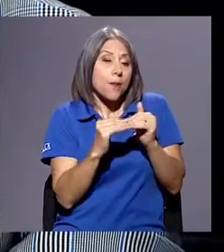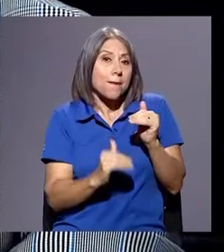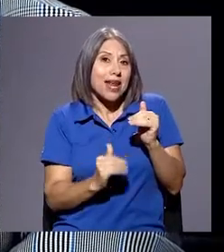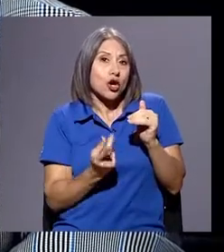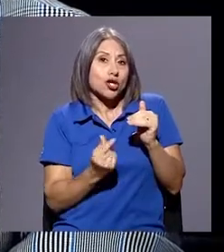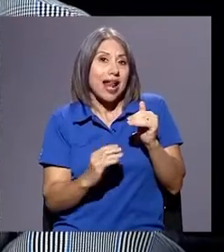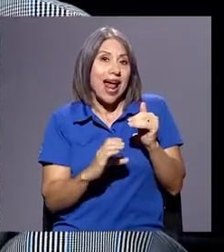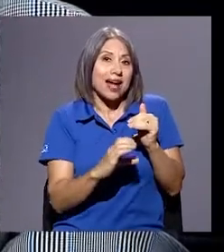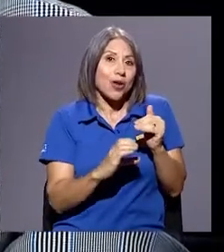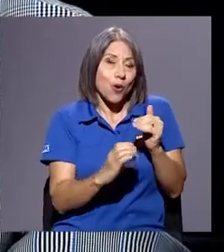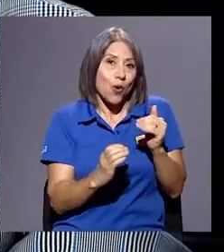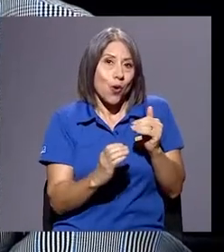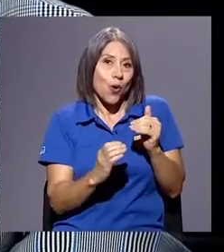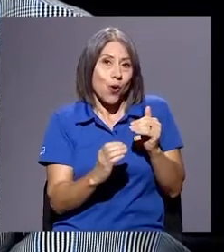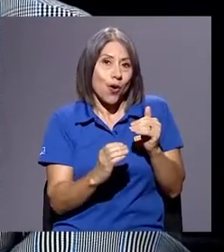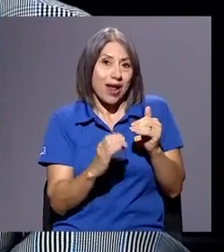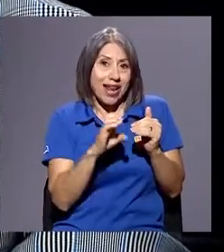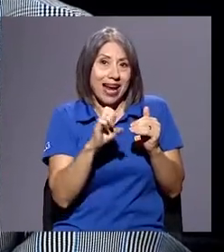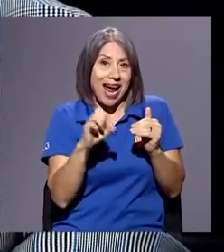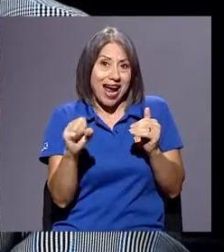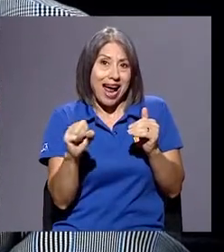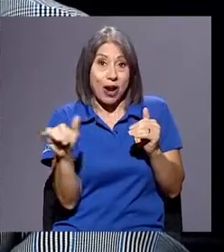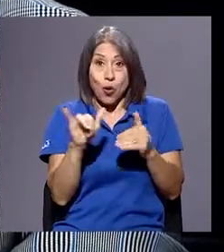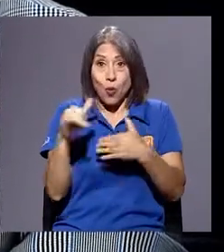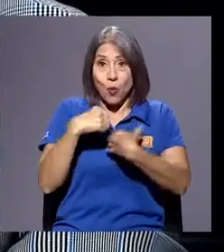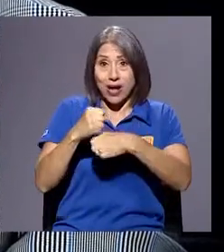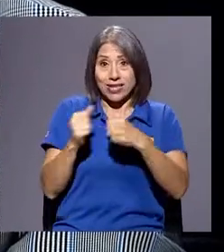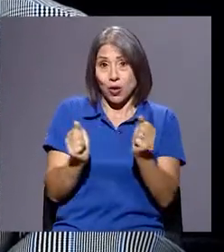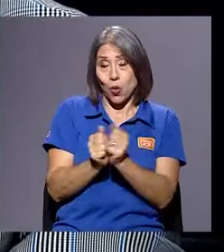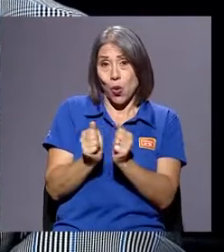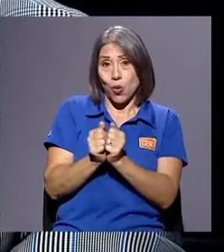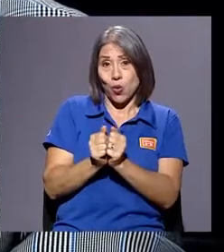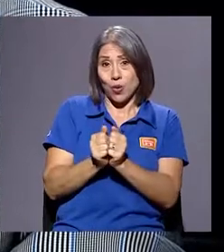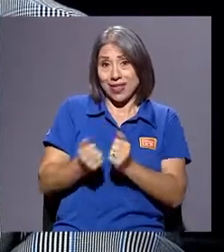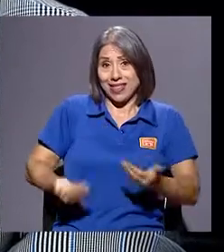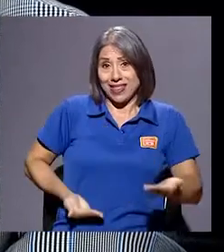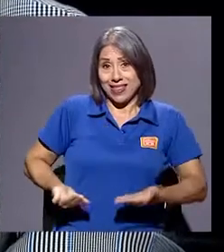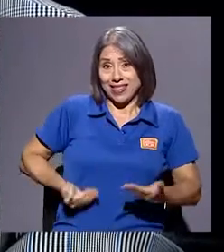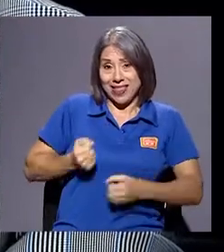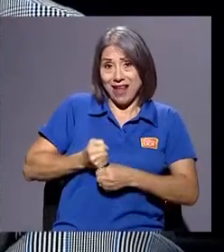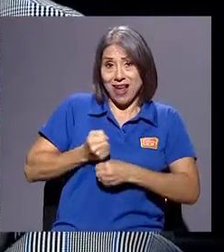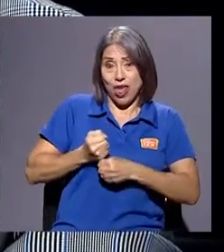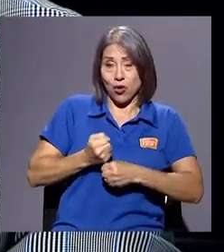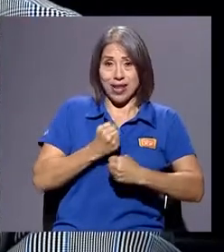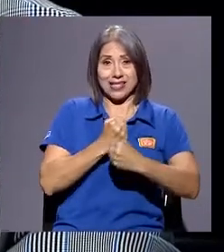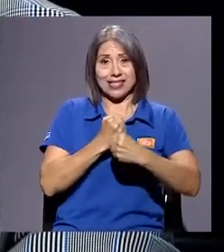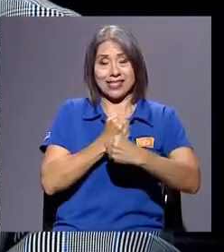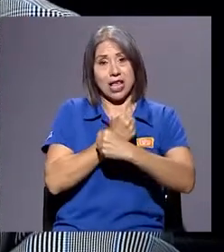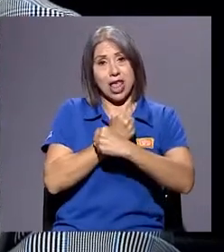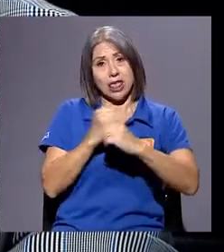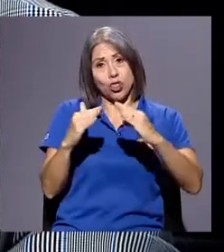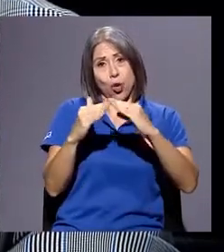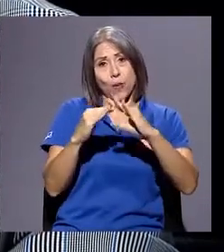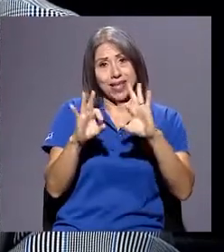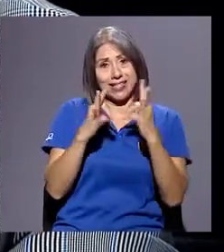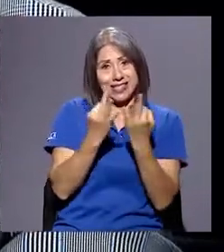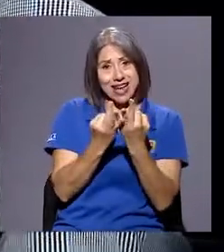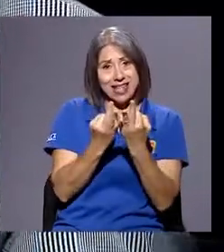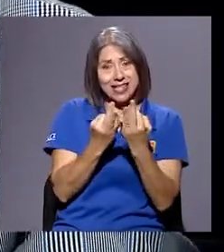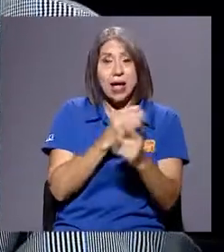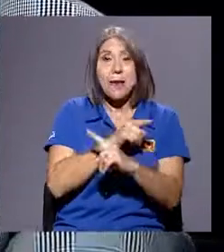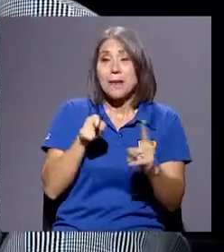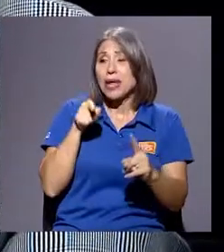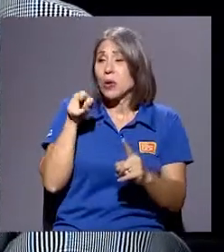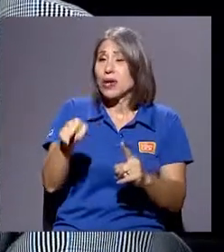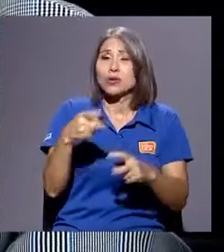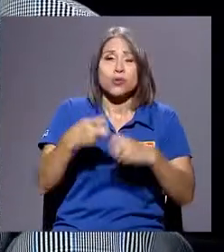empleadas domésticas, desde hace unos años para atrás, creo que es. Pero se está discutiendo a nivel general. Pero eso ha sido nuestro problema desde la